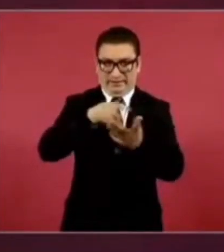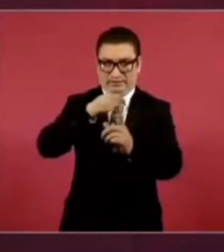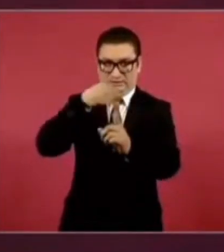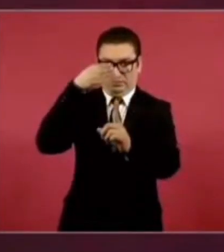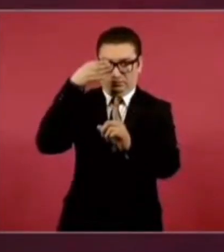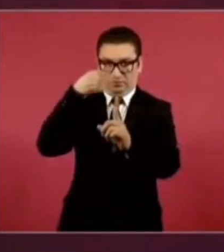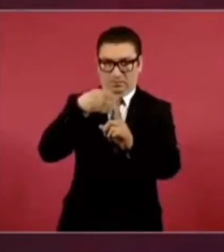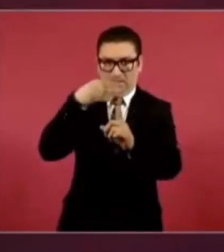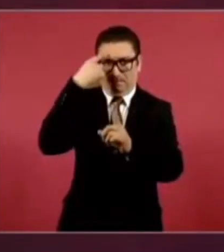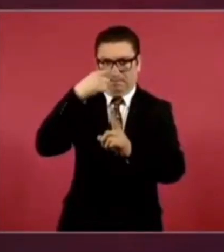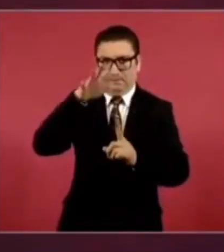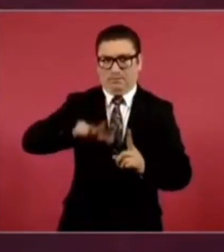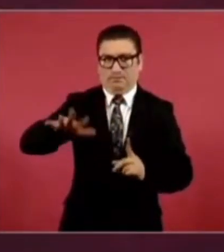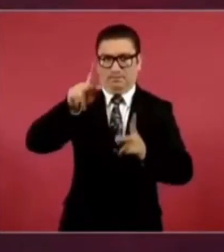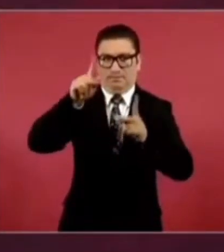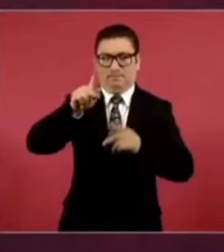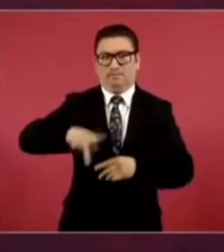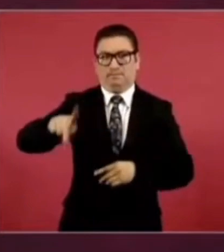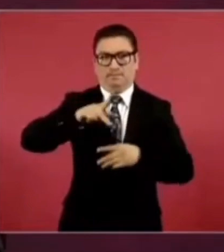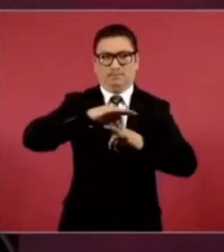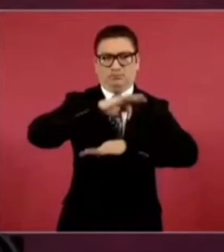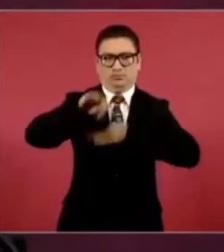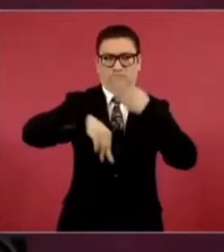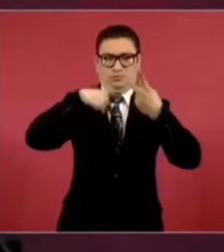textos cortos,